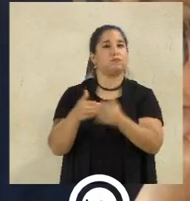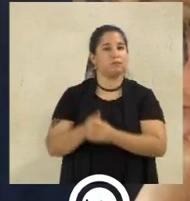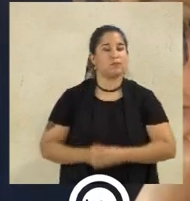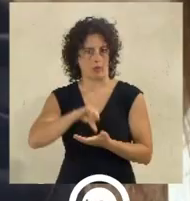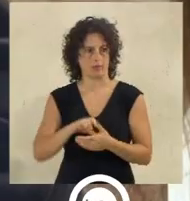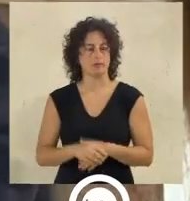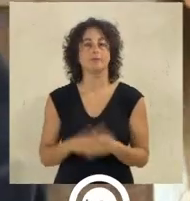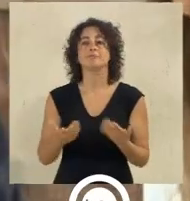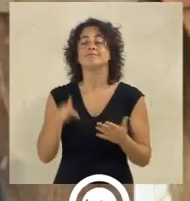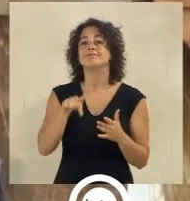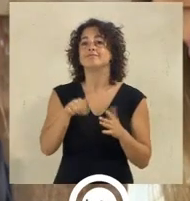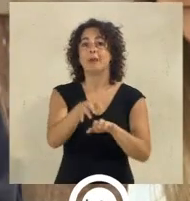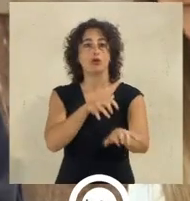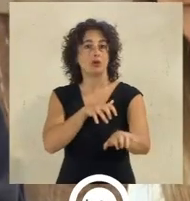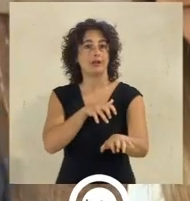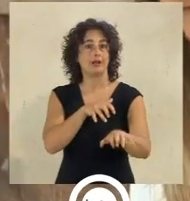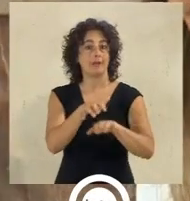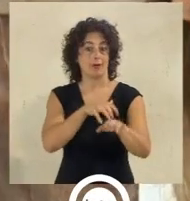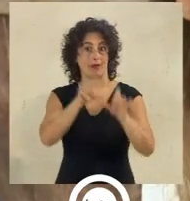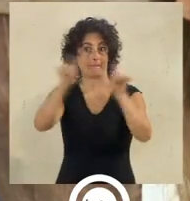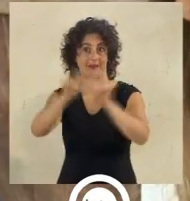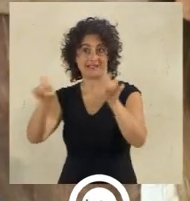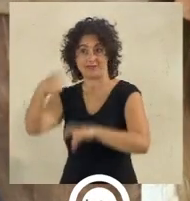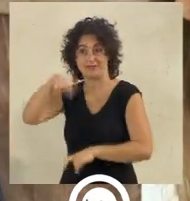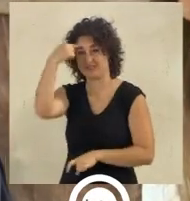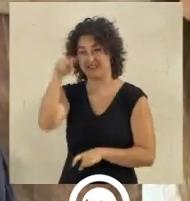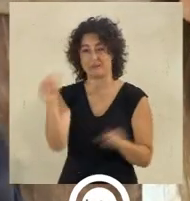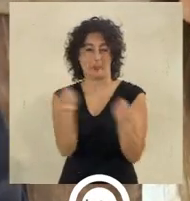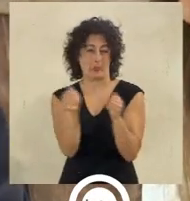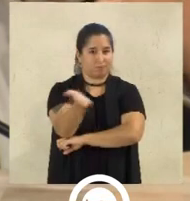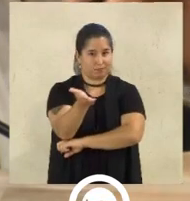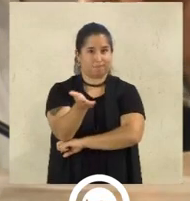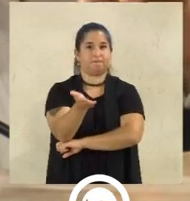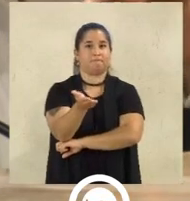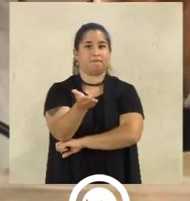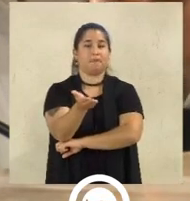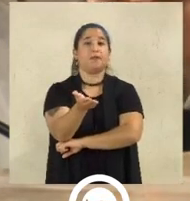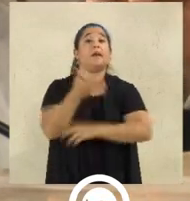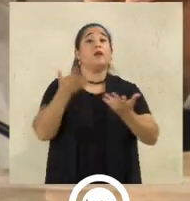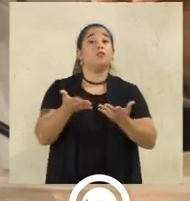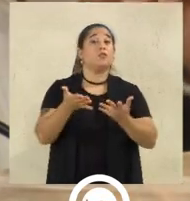Papico, en recuerdo del vecino que fue un referente en el barrio La Chanca Pescadería.